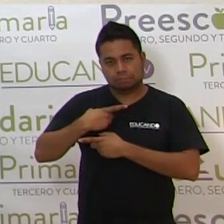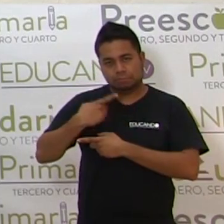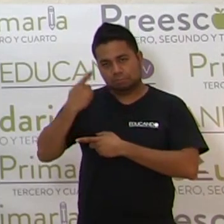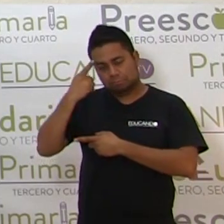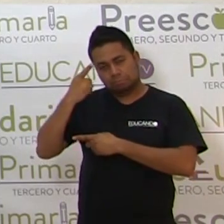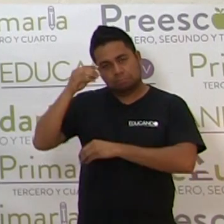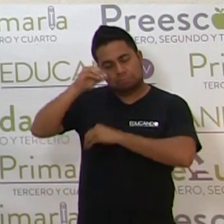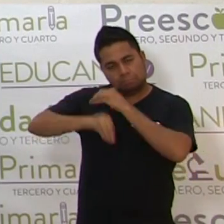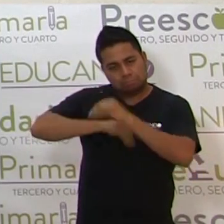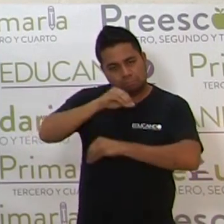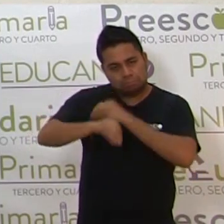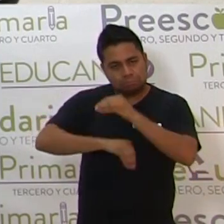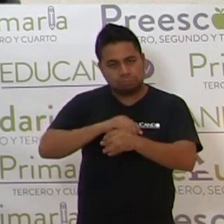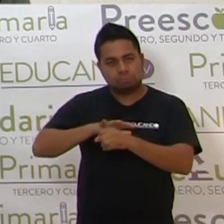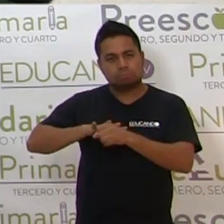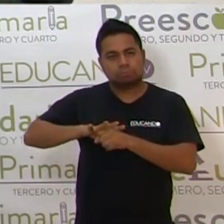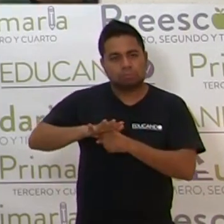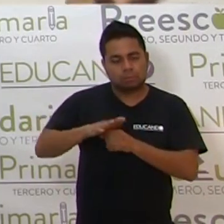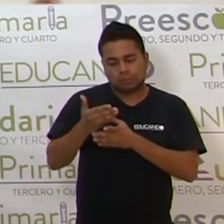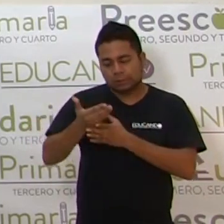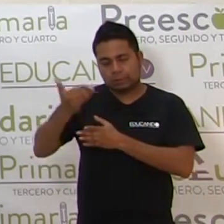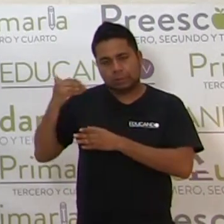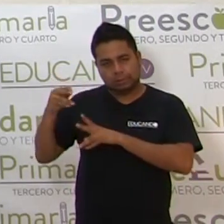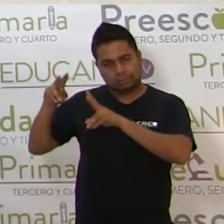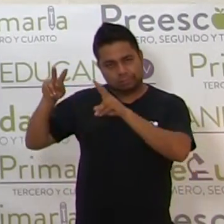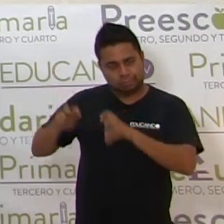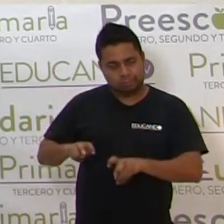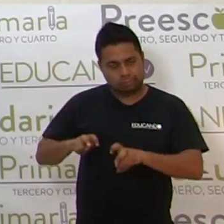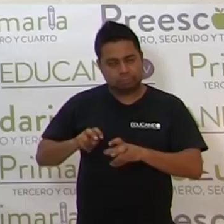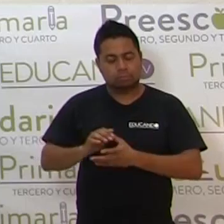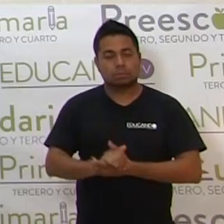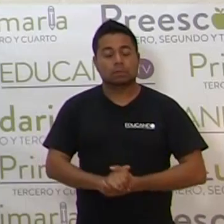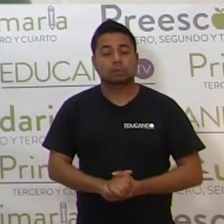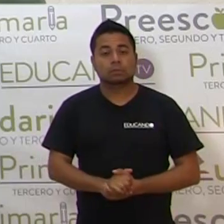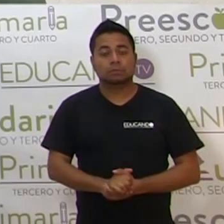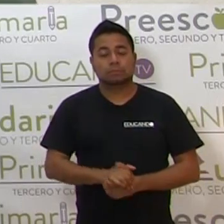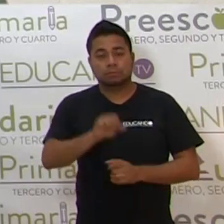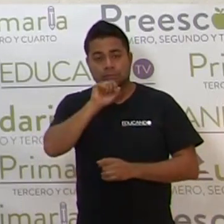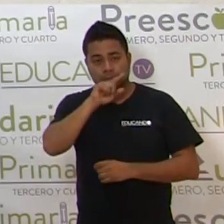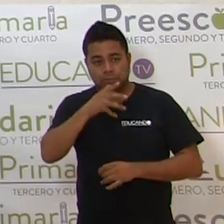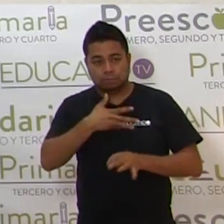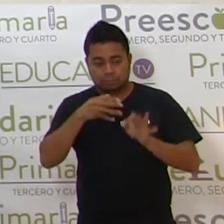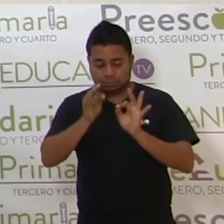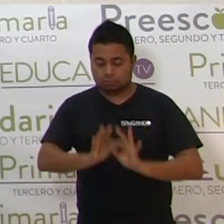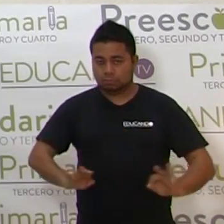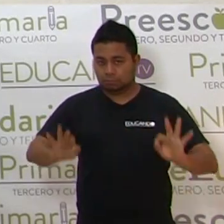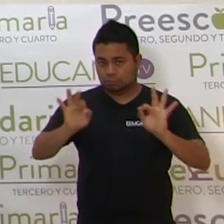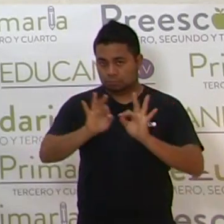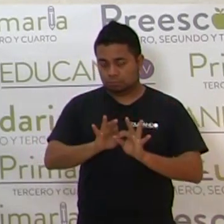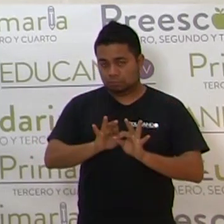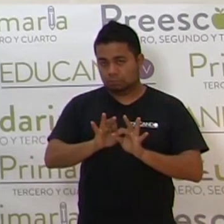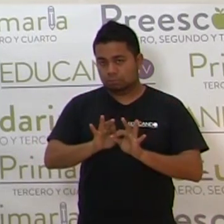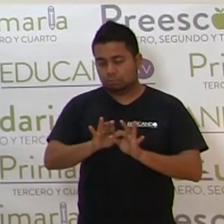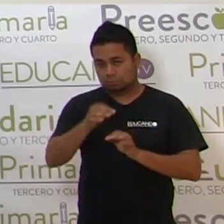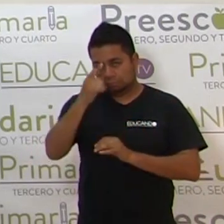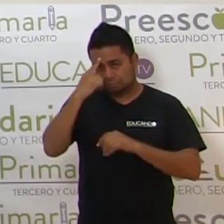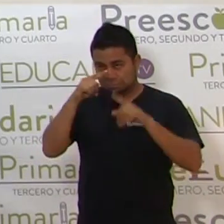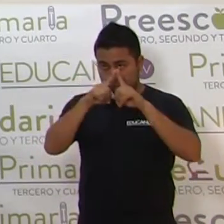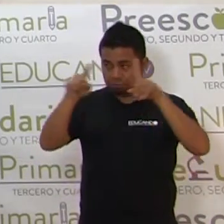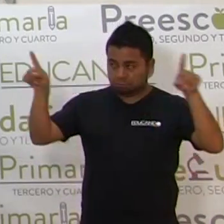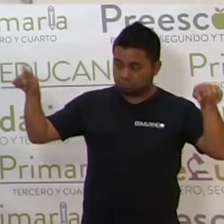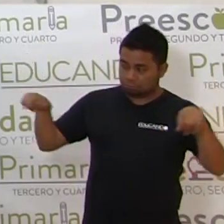recapitularización de todo lo que hemos visto. Es importante que tú puedas ver en la